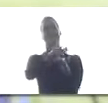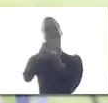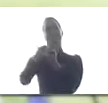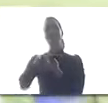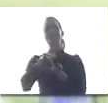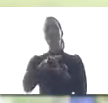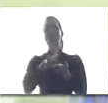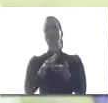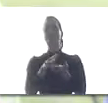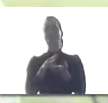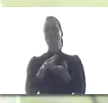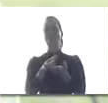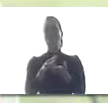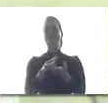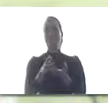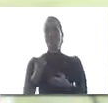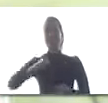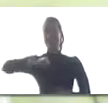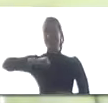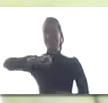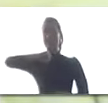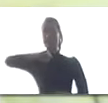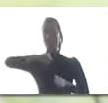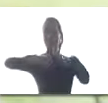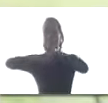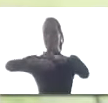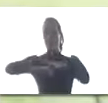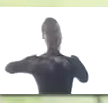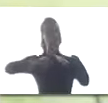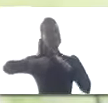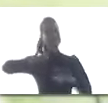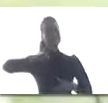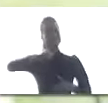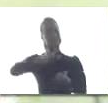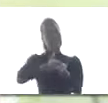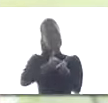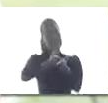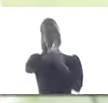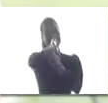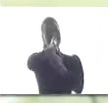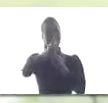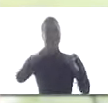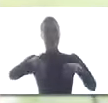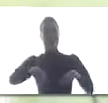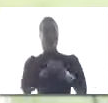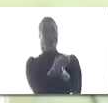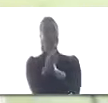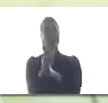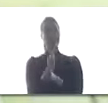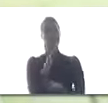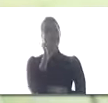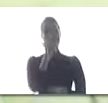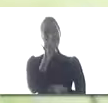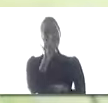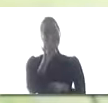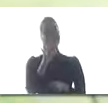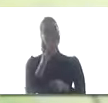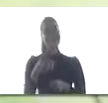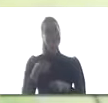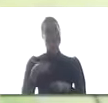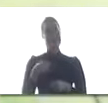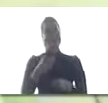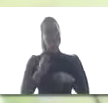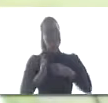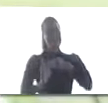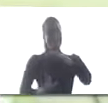los derechos y defender este territorio de la Comuna 3 Manrique, y seguir en la búsqueda de